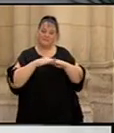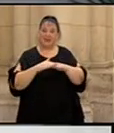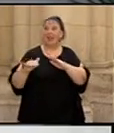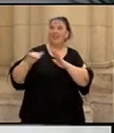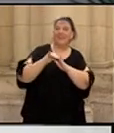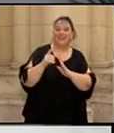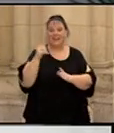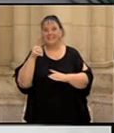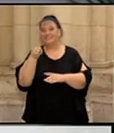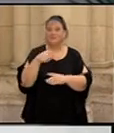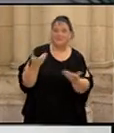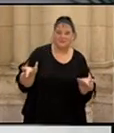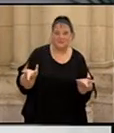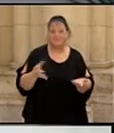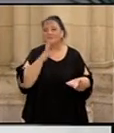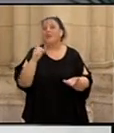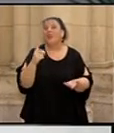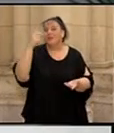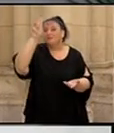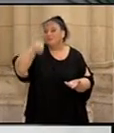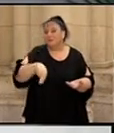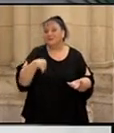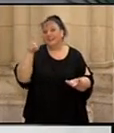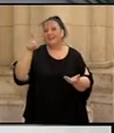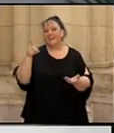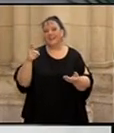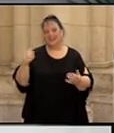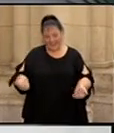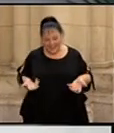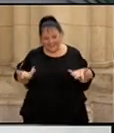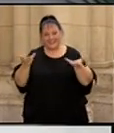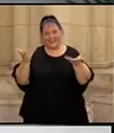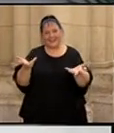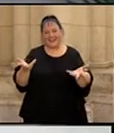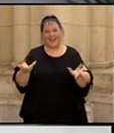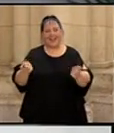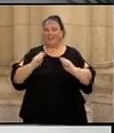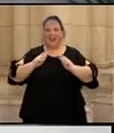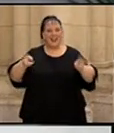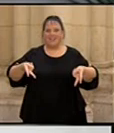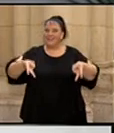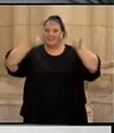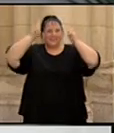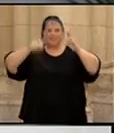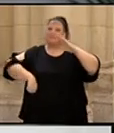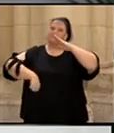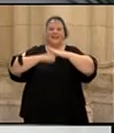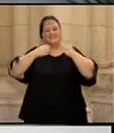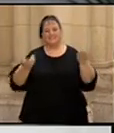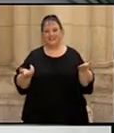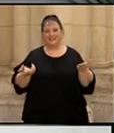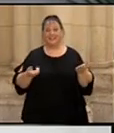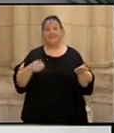no, porque Dios es el que nos entrega la máxima libertad, incluso para